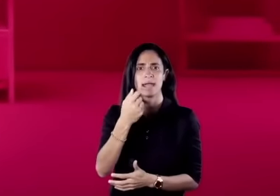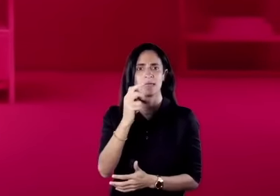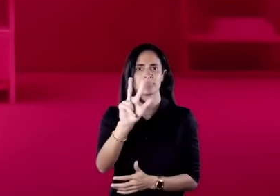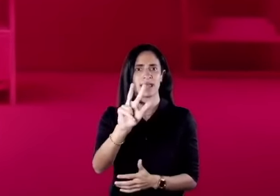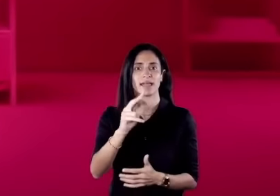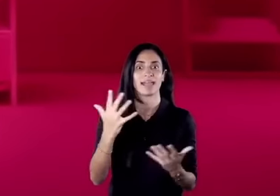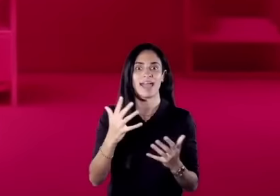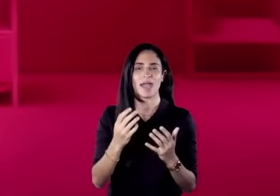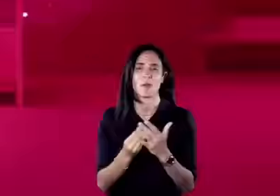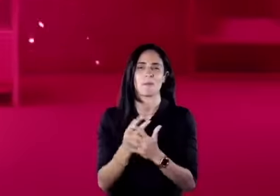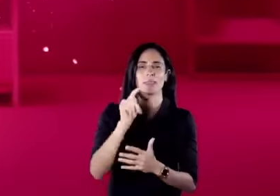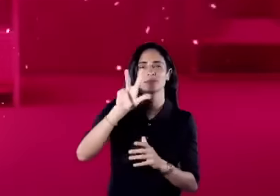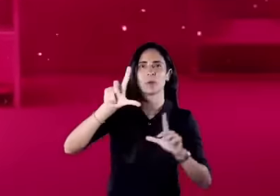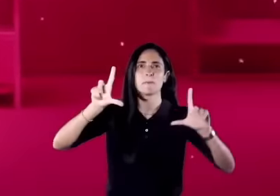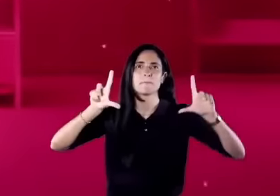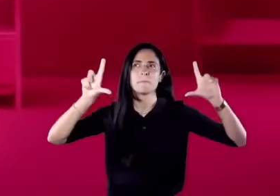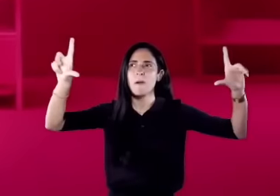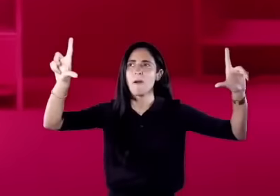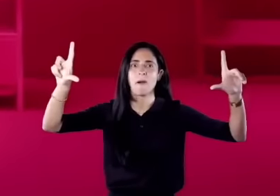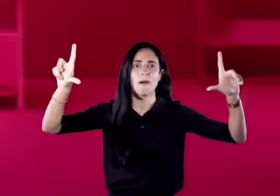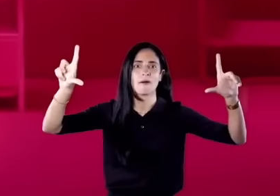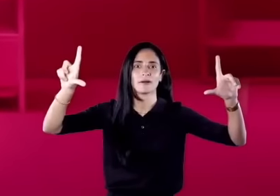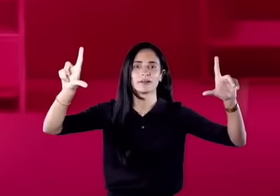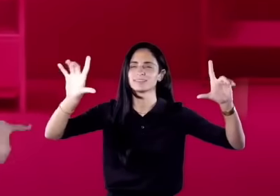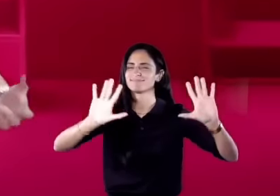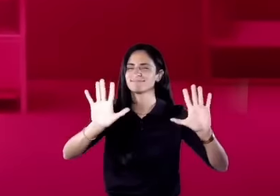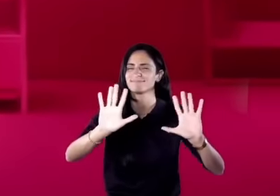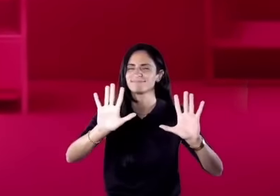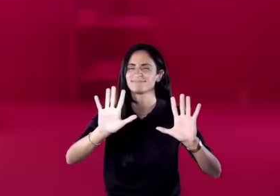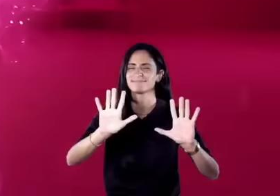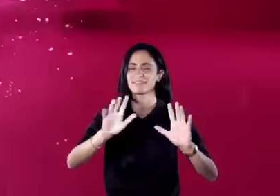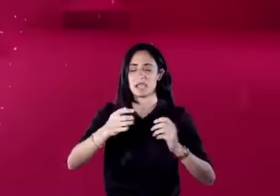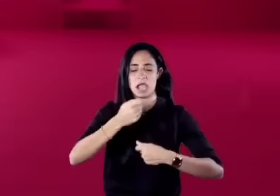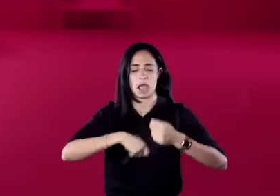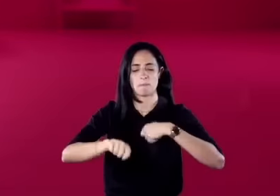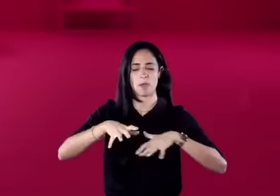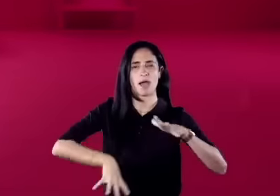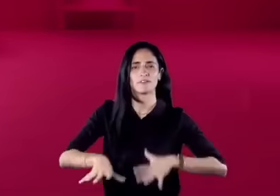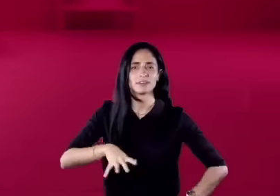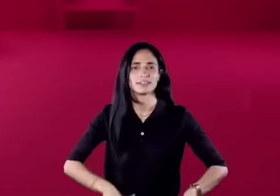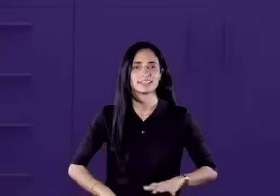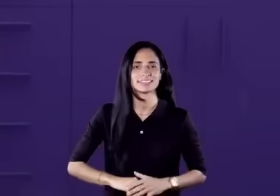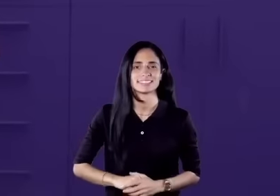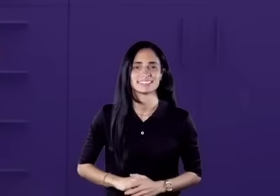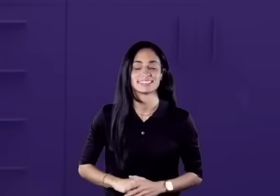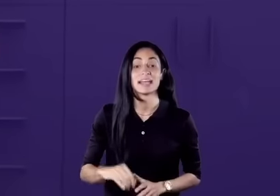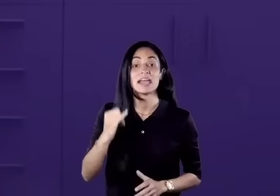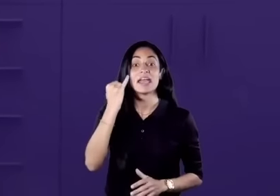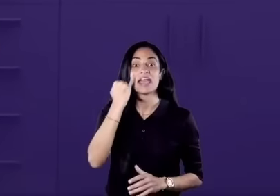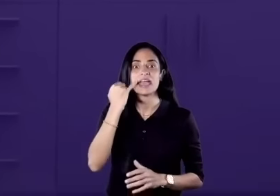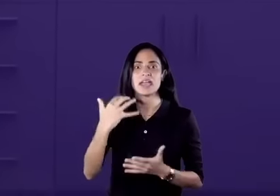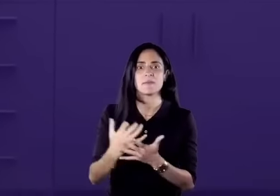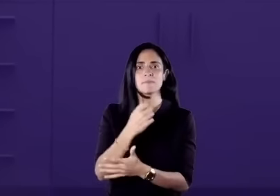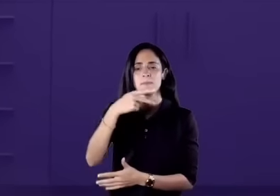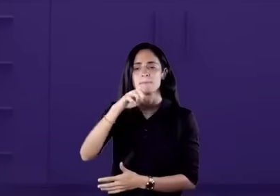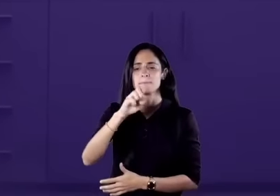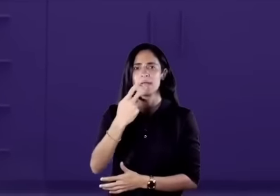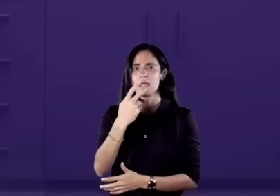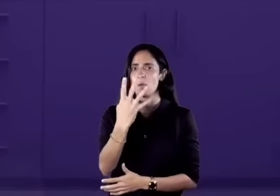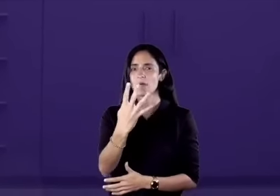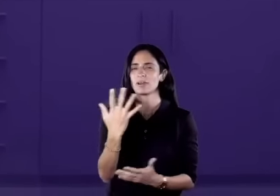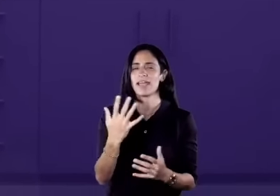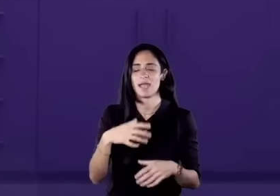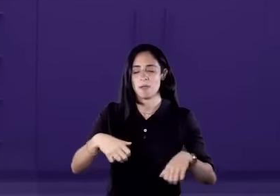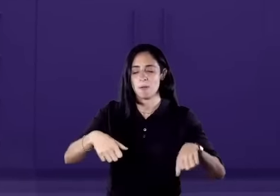Me compro un televisor. O mejor, me cambio de outfit. Si yo me pego en el Pega 4, yo